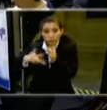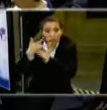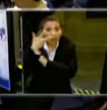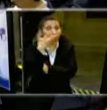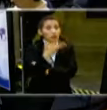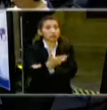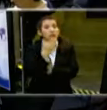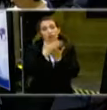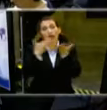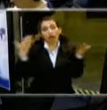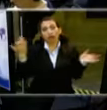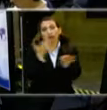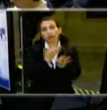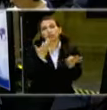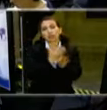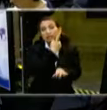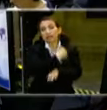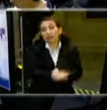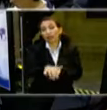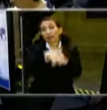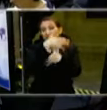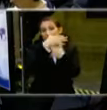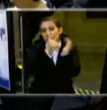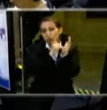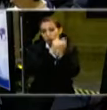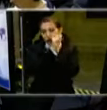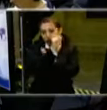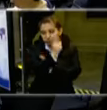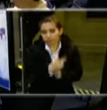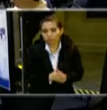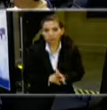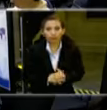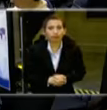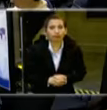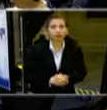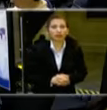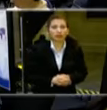sin embargo ahorita andamos como en 115 millones de dólares.